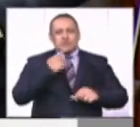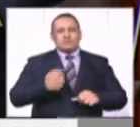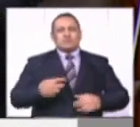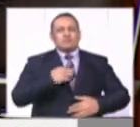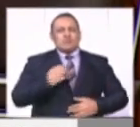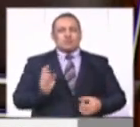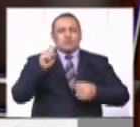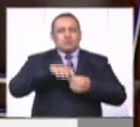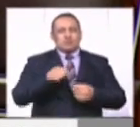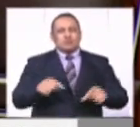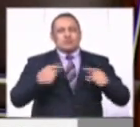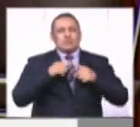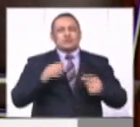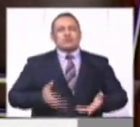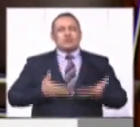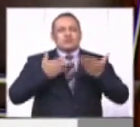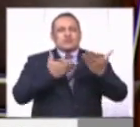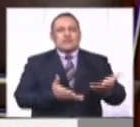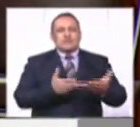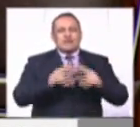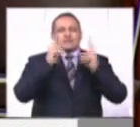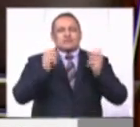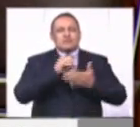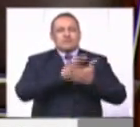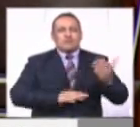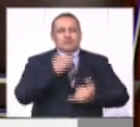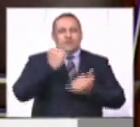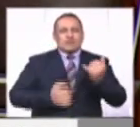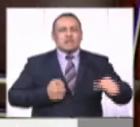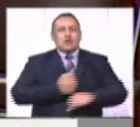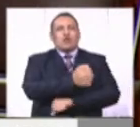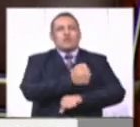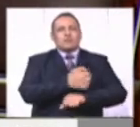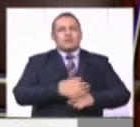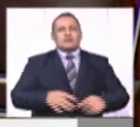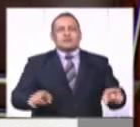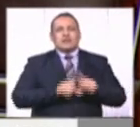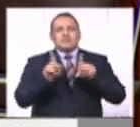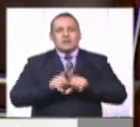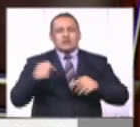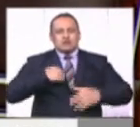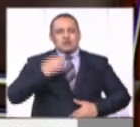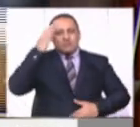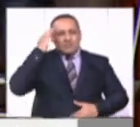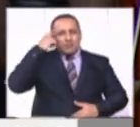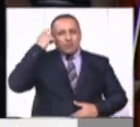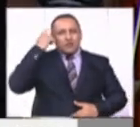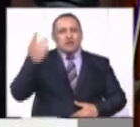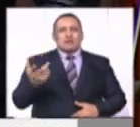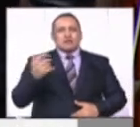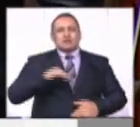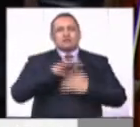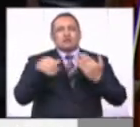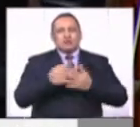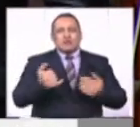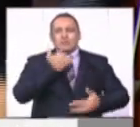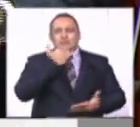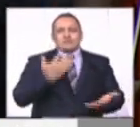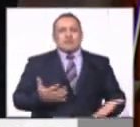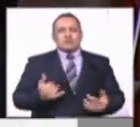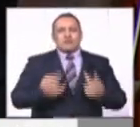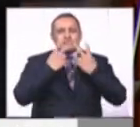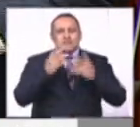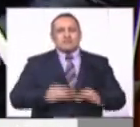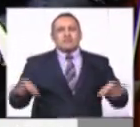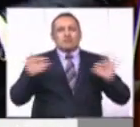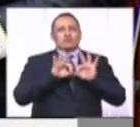constitucionales yo llevé el caso el informe final del golpe de estado Así que yo me lo sé de memoria todo lo que ha pasado es